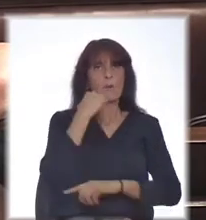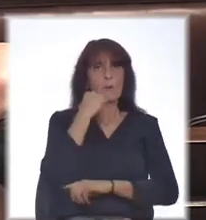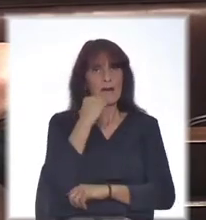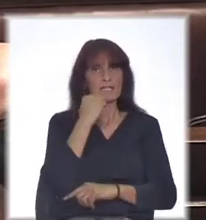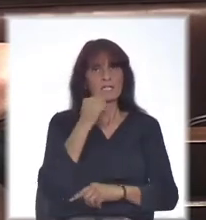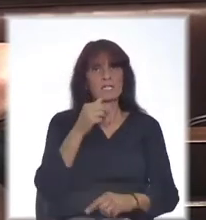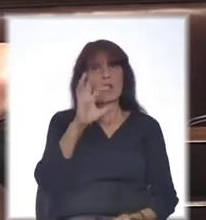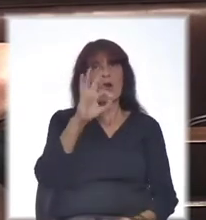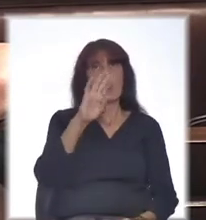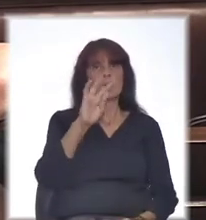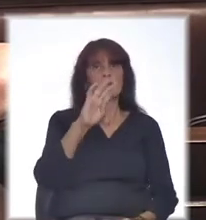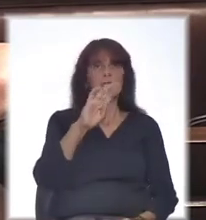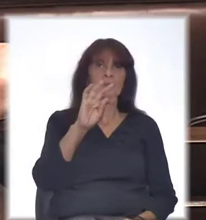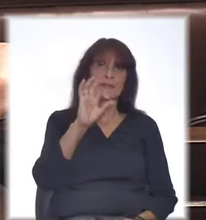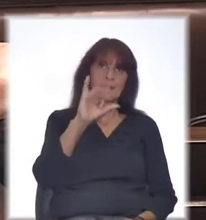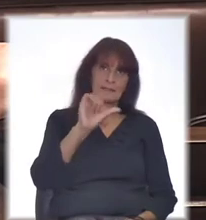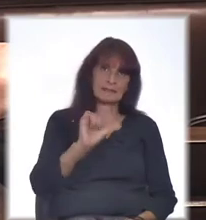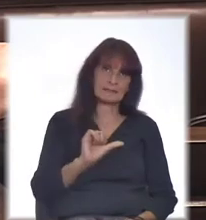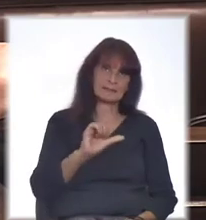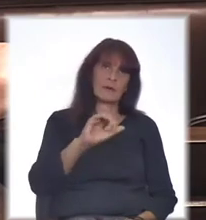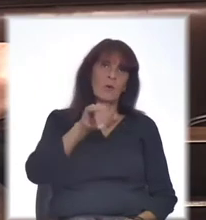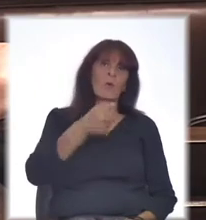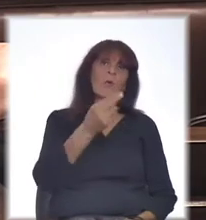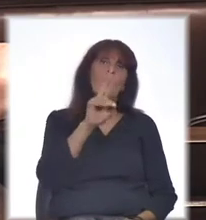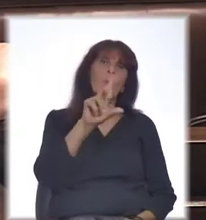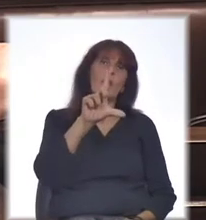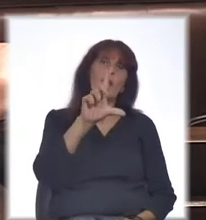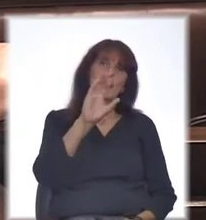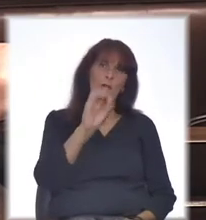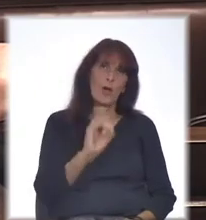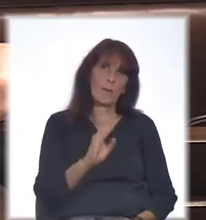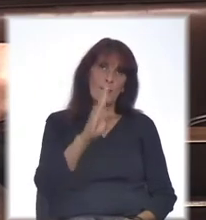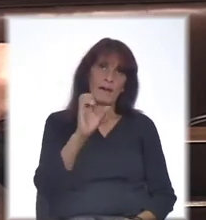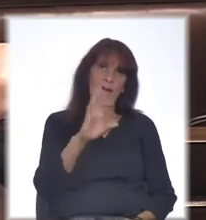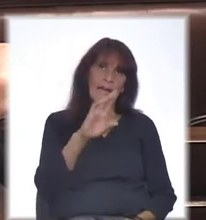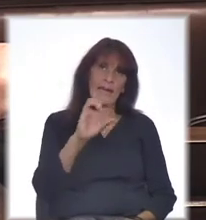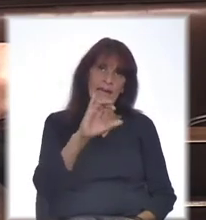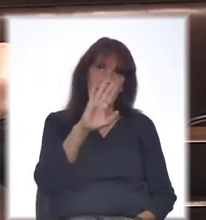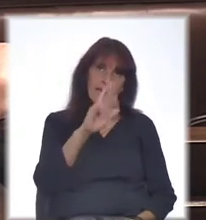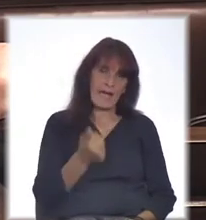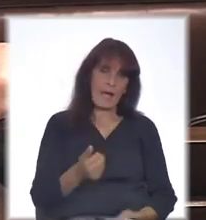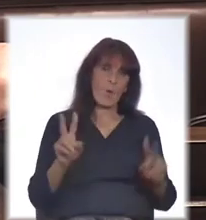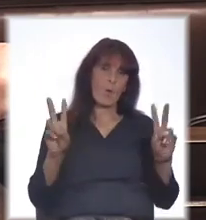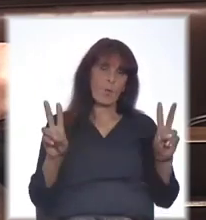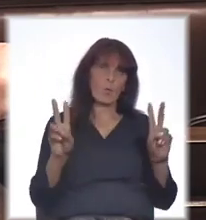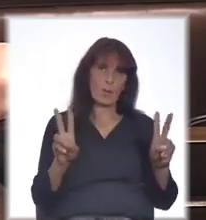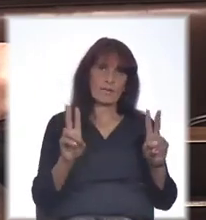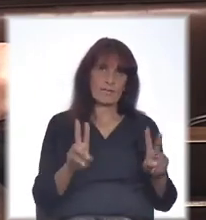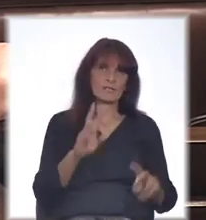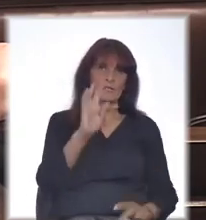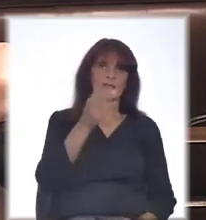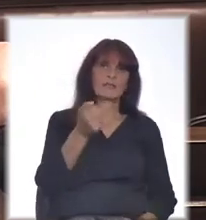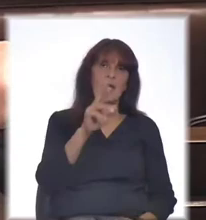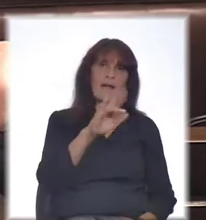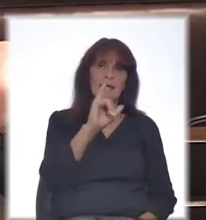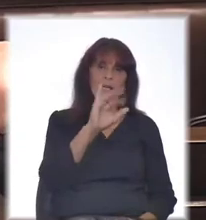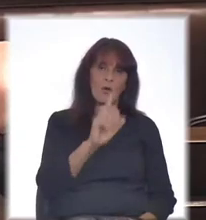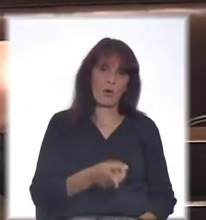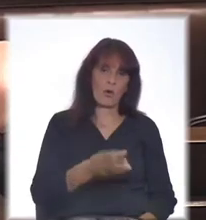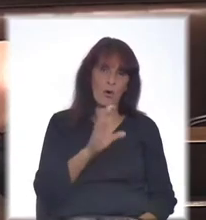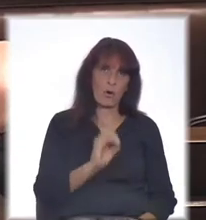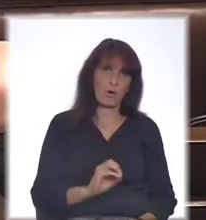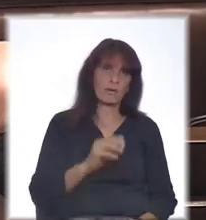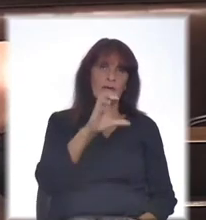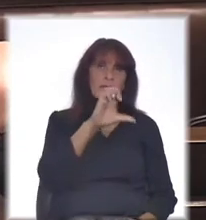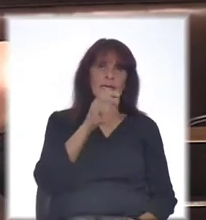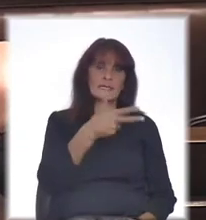Ortiz, Amílcar Vasconcellos, Carlos Julio Pereira, Ramar Jaude, Wilson Ferreira Aldunate, Enrique Tarigo, Eduardo Ponce Echeverri,